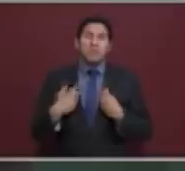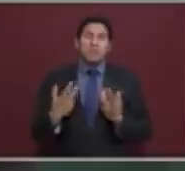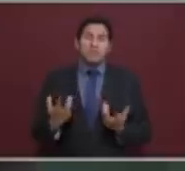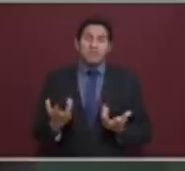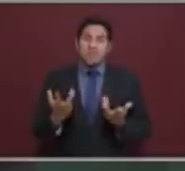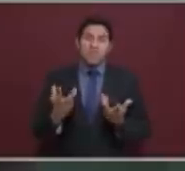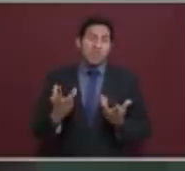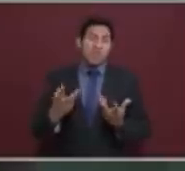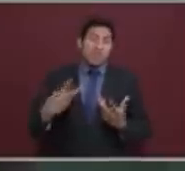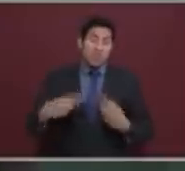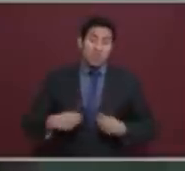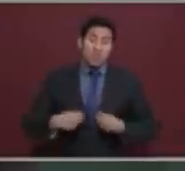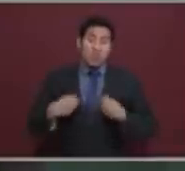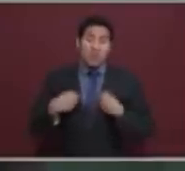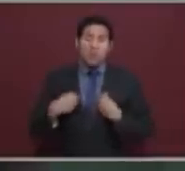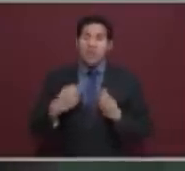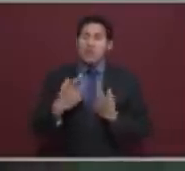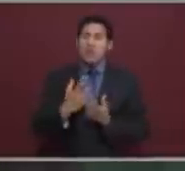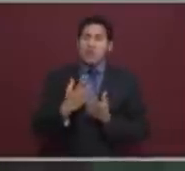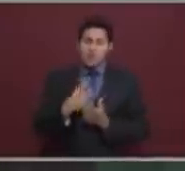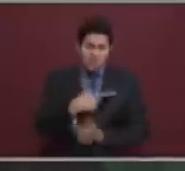libre de miseria